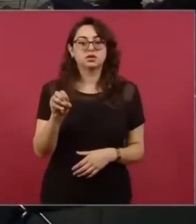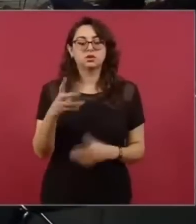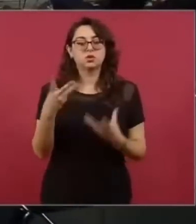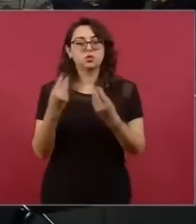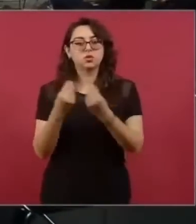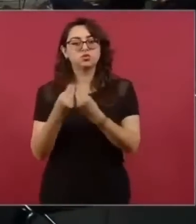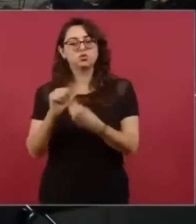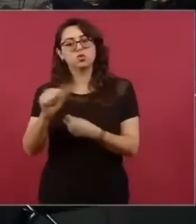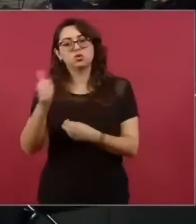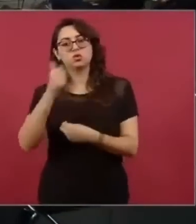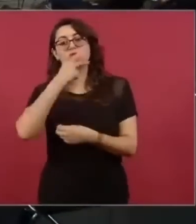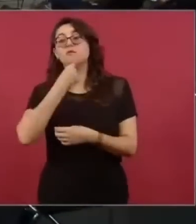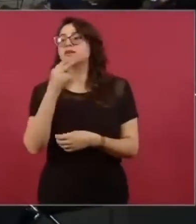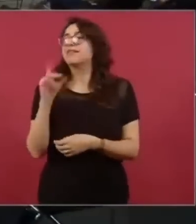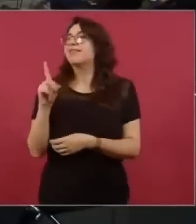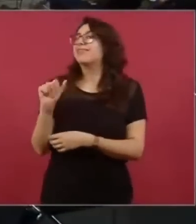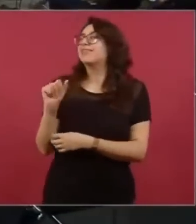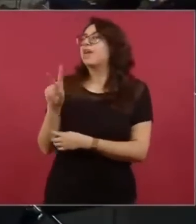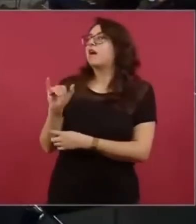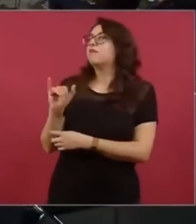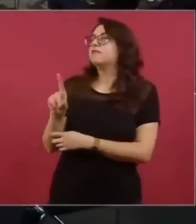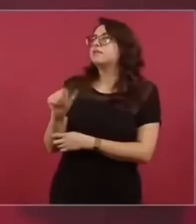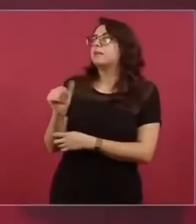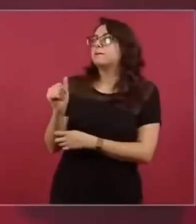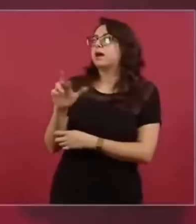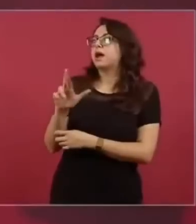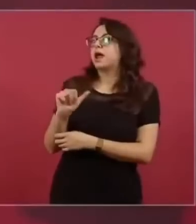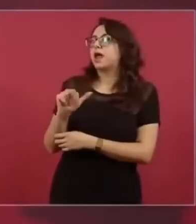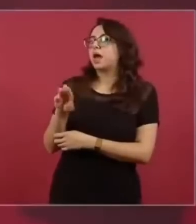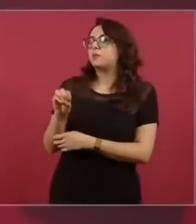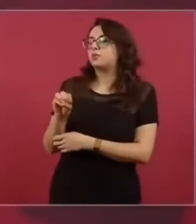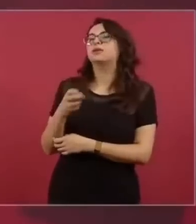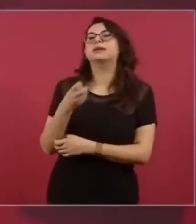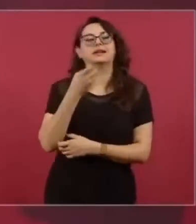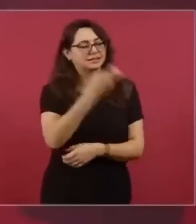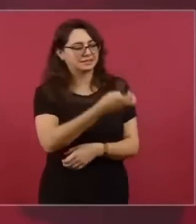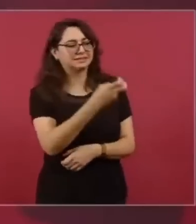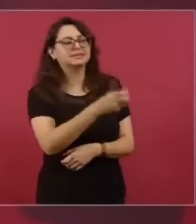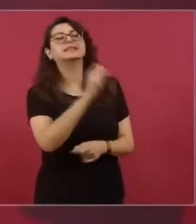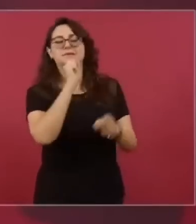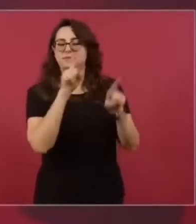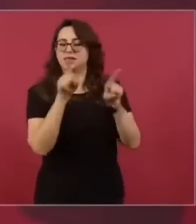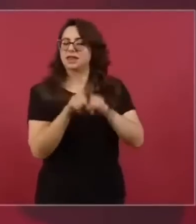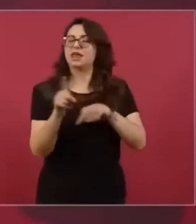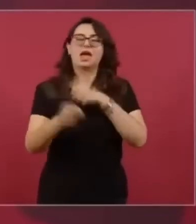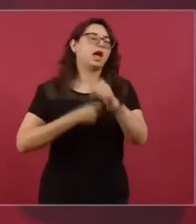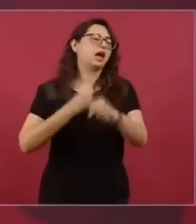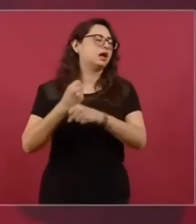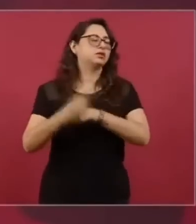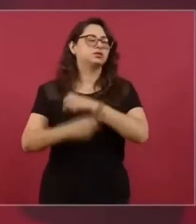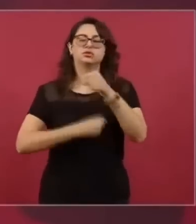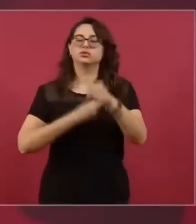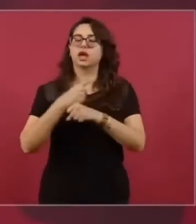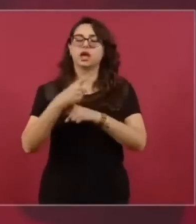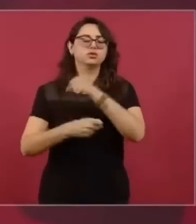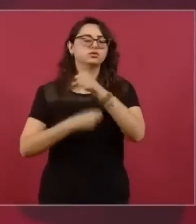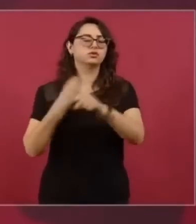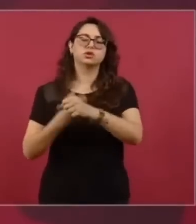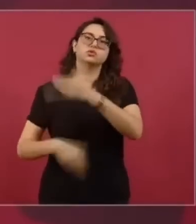Sí. Es años y años. Entonces, todos ellos,